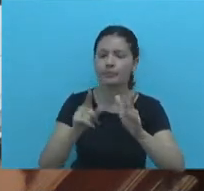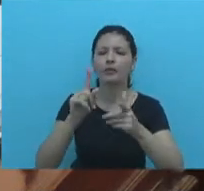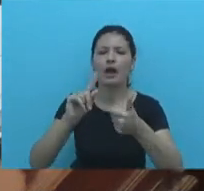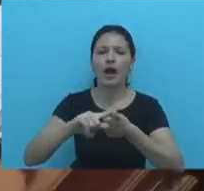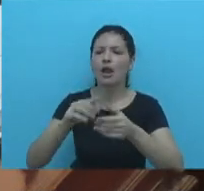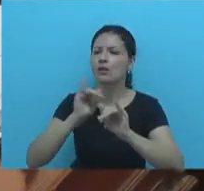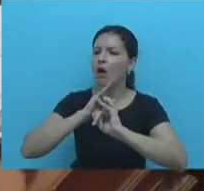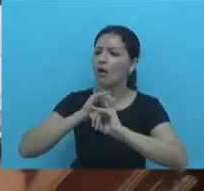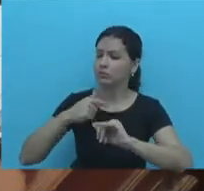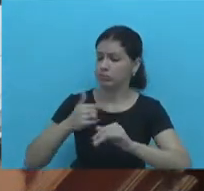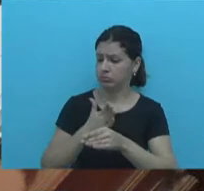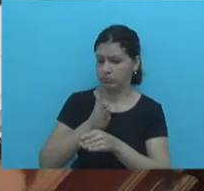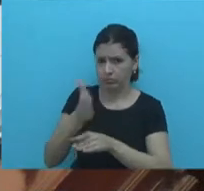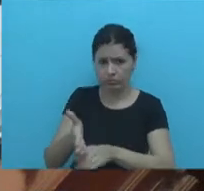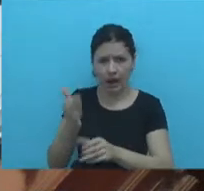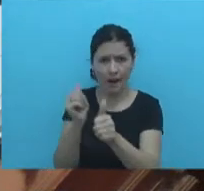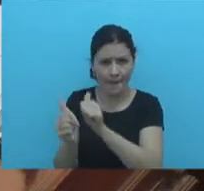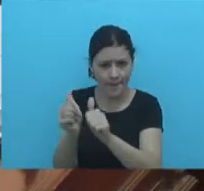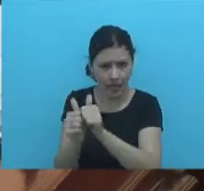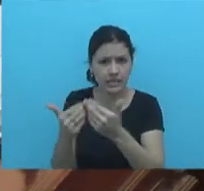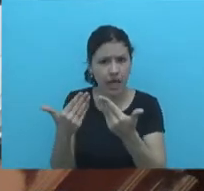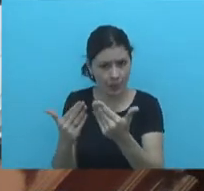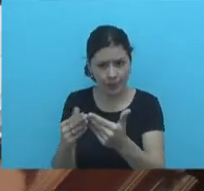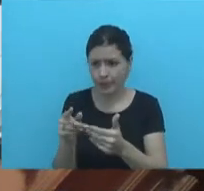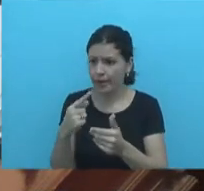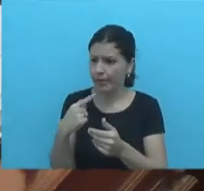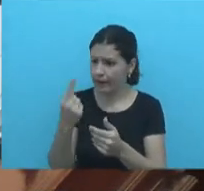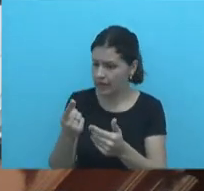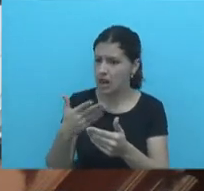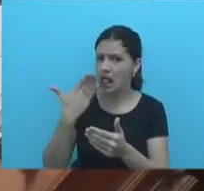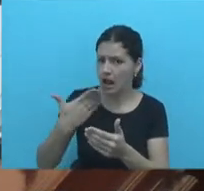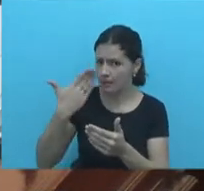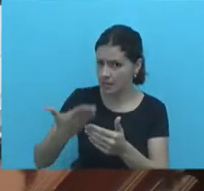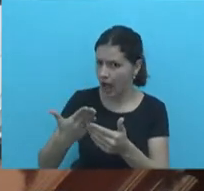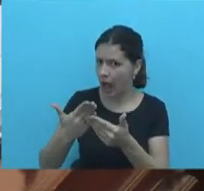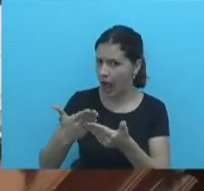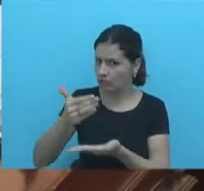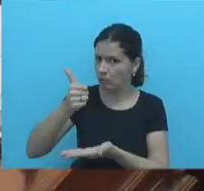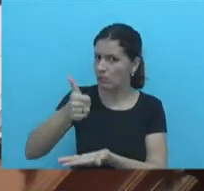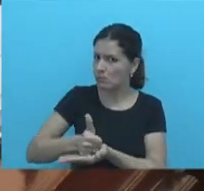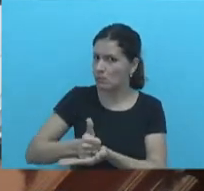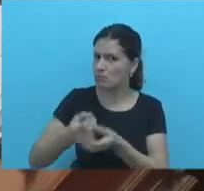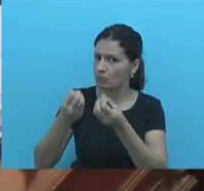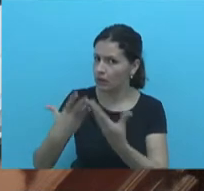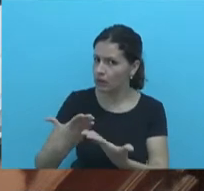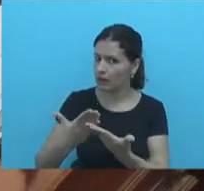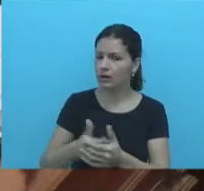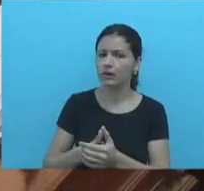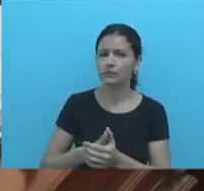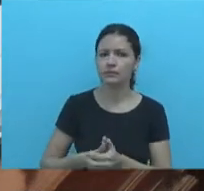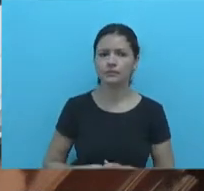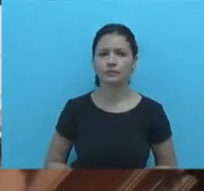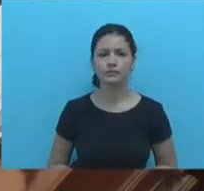alguna empresa para que pueda ser recibido recién que termine la secundaria, o que pueda tener